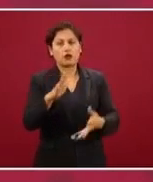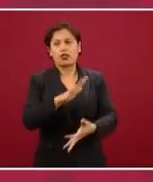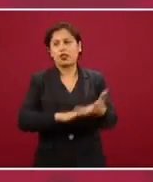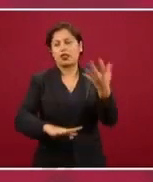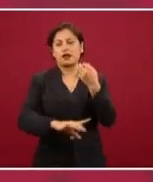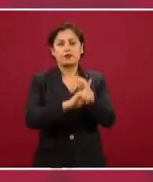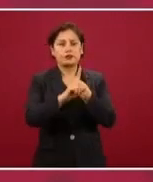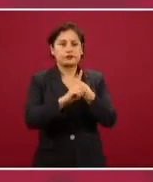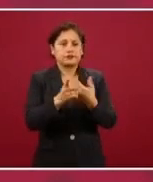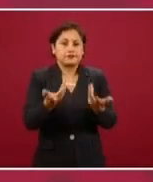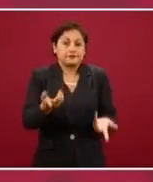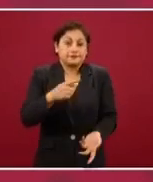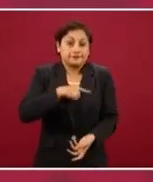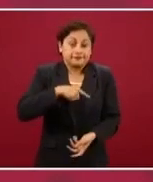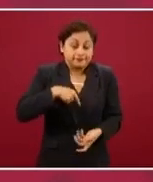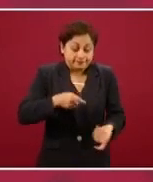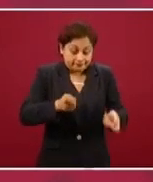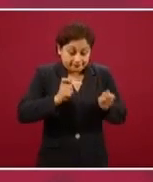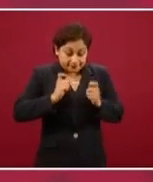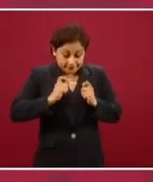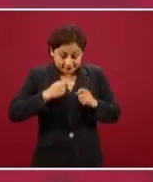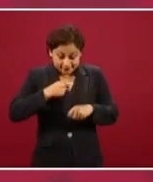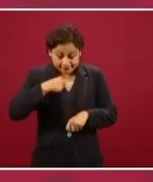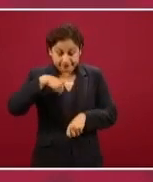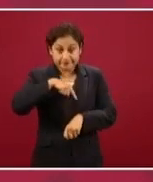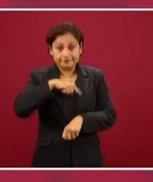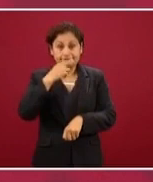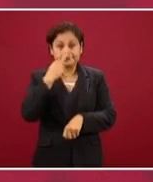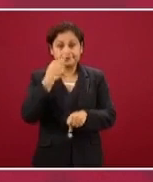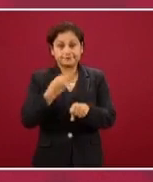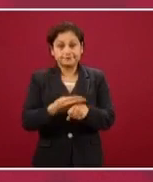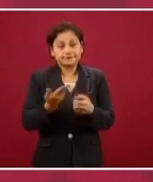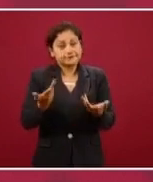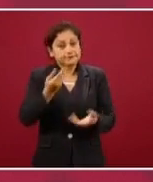tenemos que escuchar a la gente y